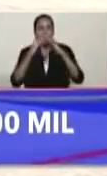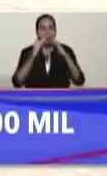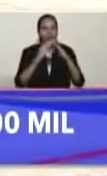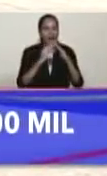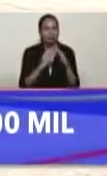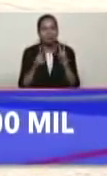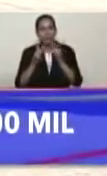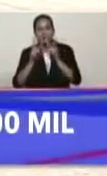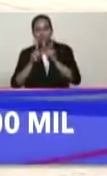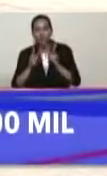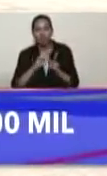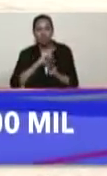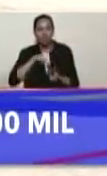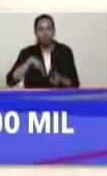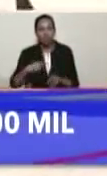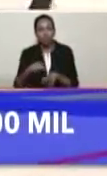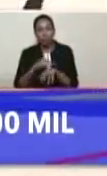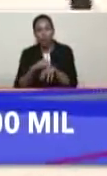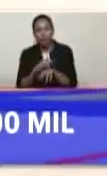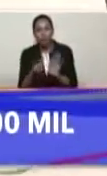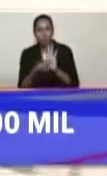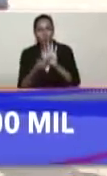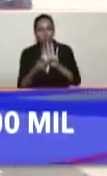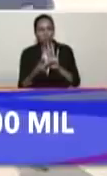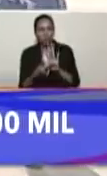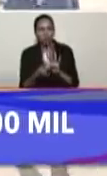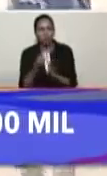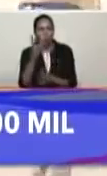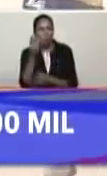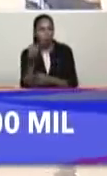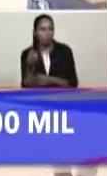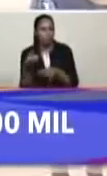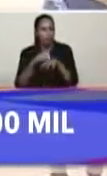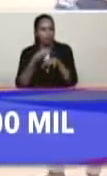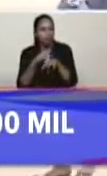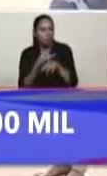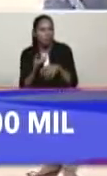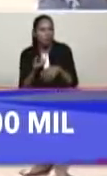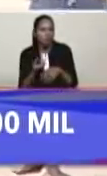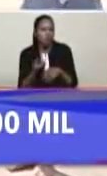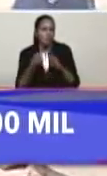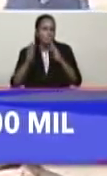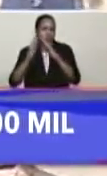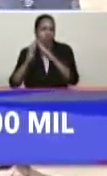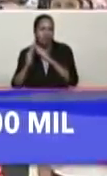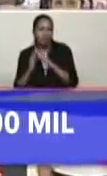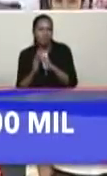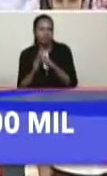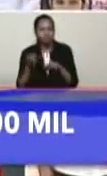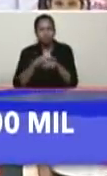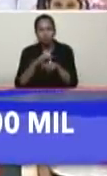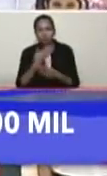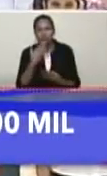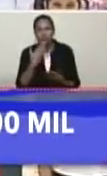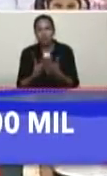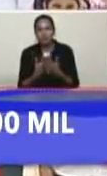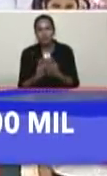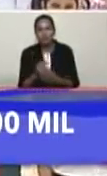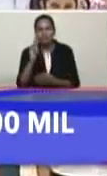gobernador nos dé el balance de vivienda en el estado Carabobo. Gobernador, gracias por tanto apoyo. Son